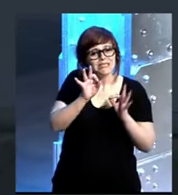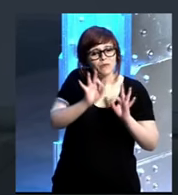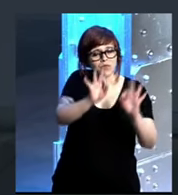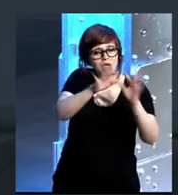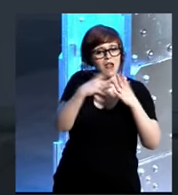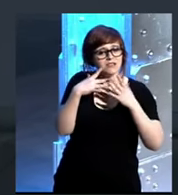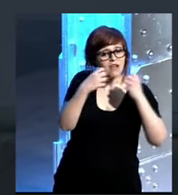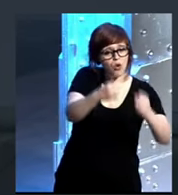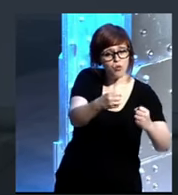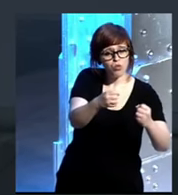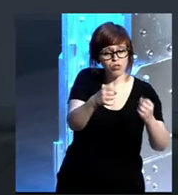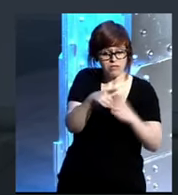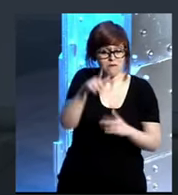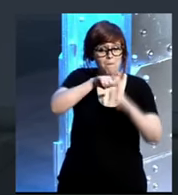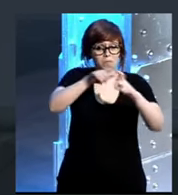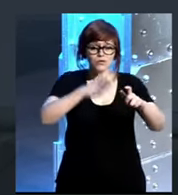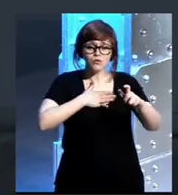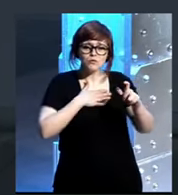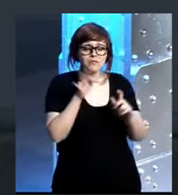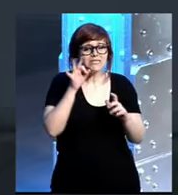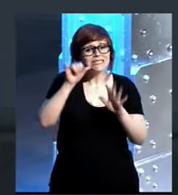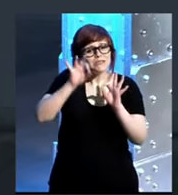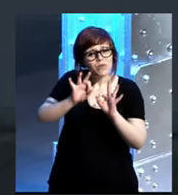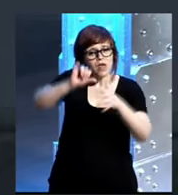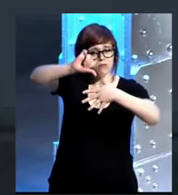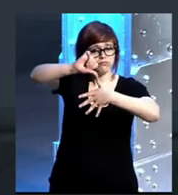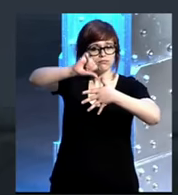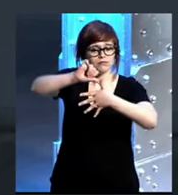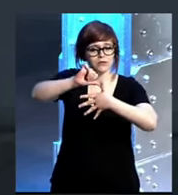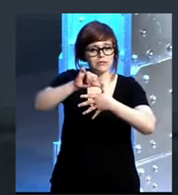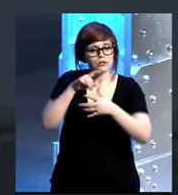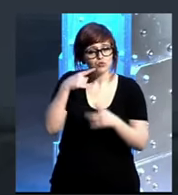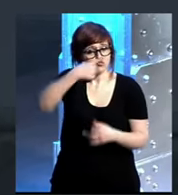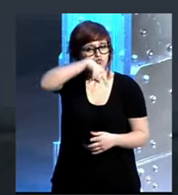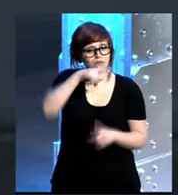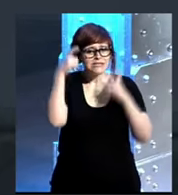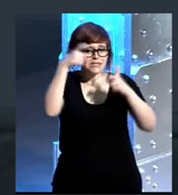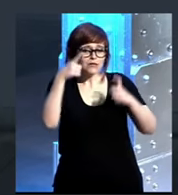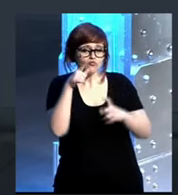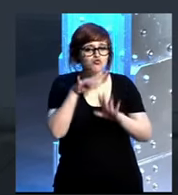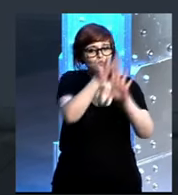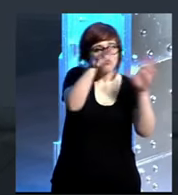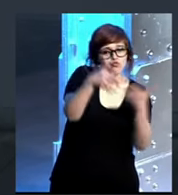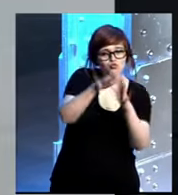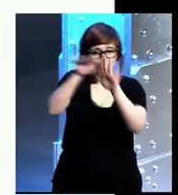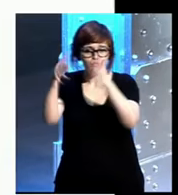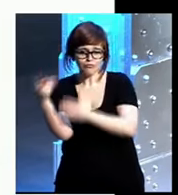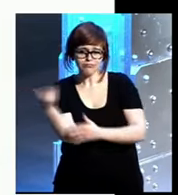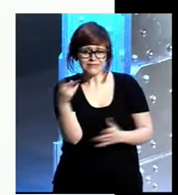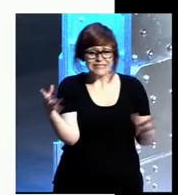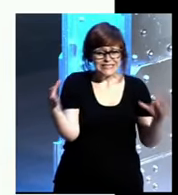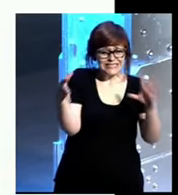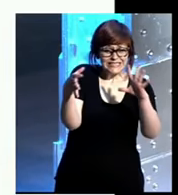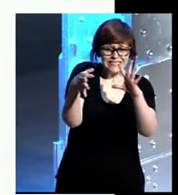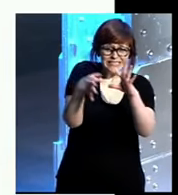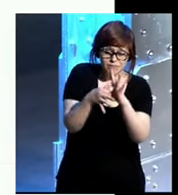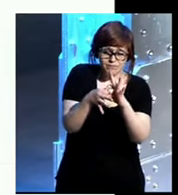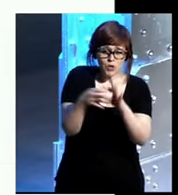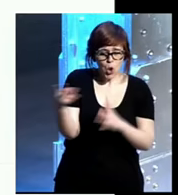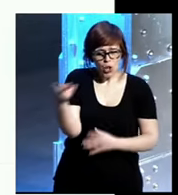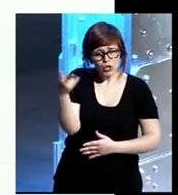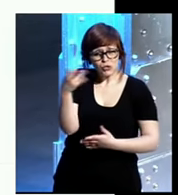Latina, y siempre intentamos ver de alguna forma cómo conectar los dos mundos. Los dos mundos se entienden regular. Y se entienden regular